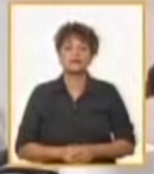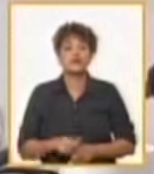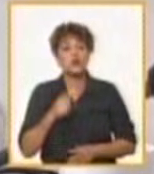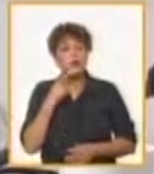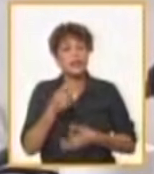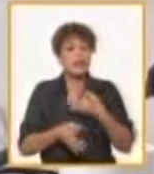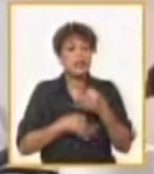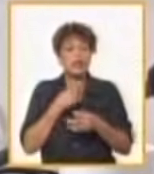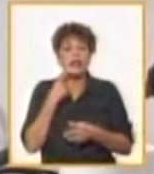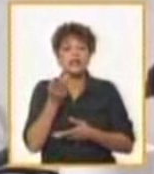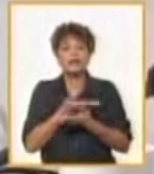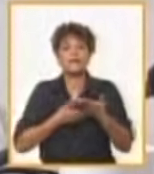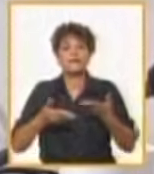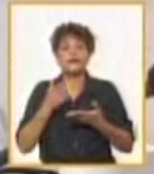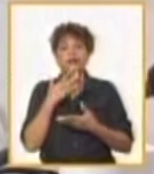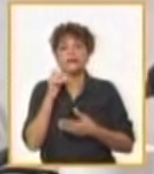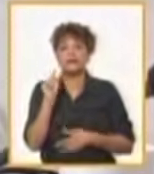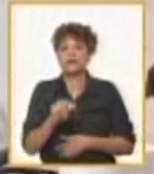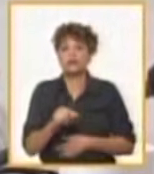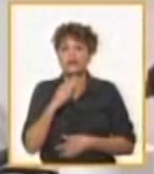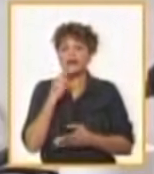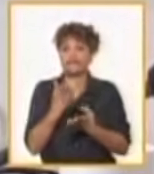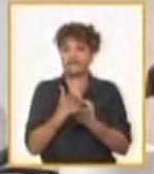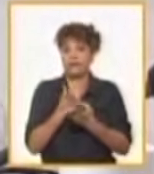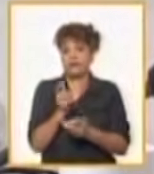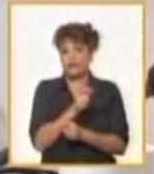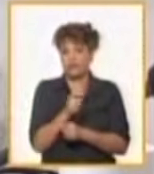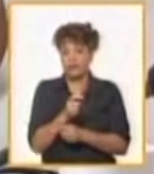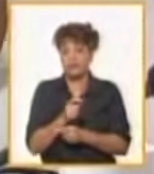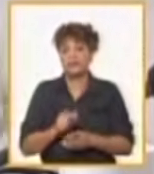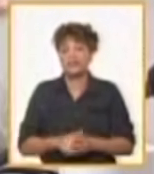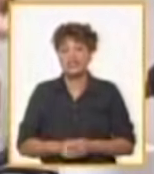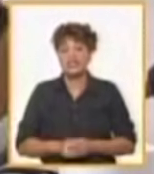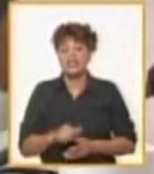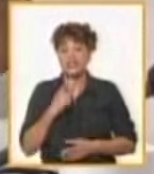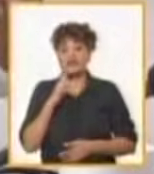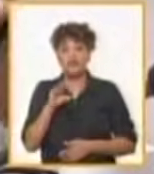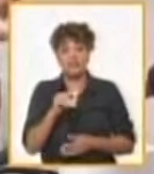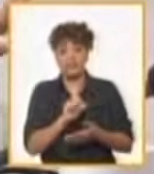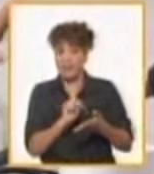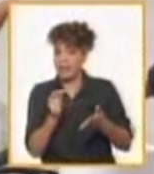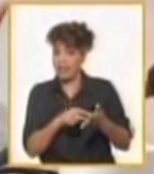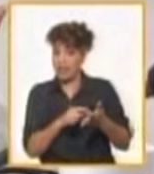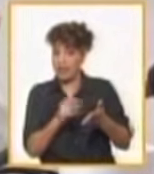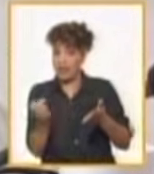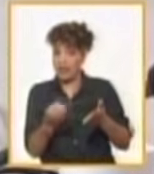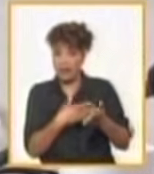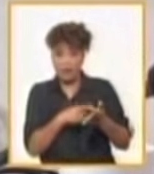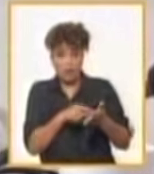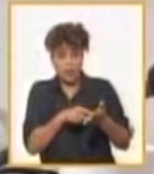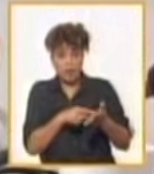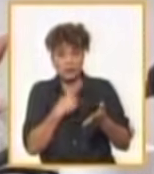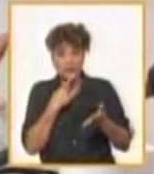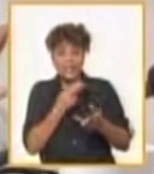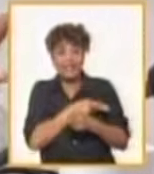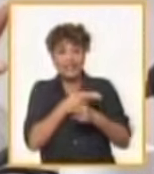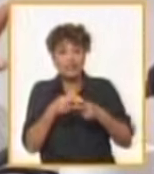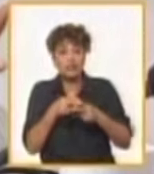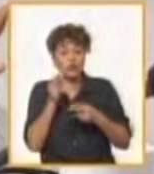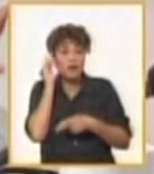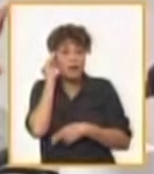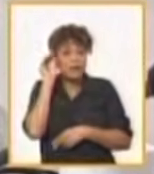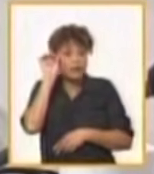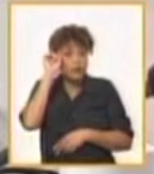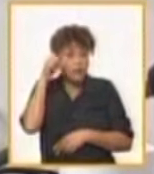intelectuales, porque sabía, claro, y lo dice, está claro, en la propia historia de Melchor Verás lo dice, que era el